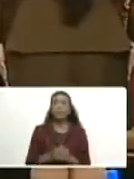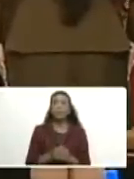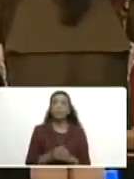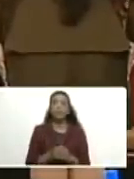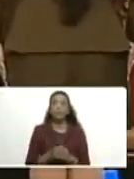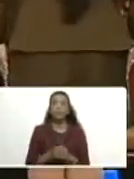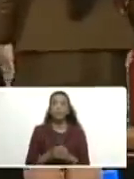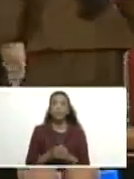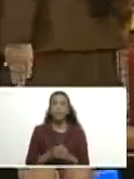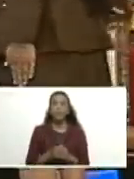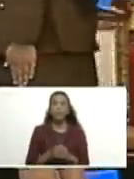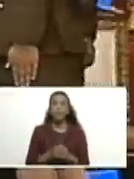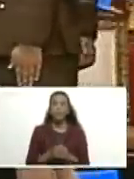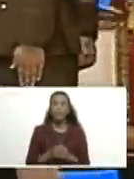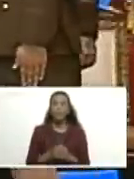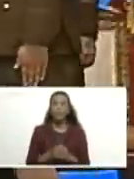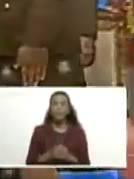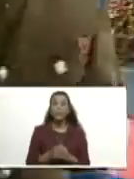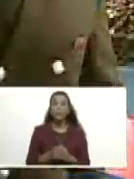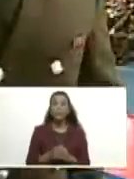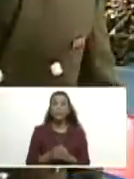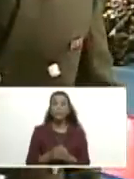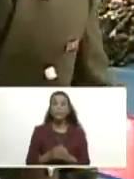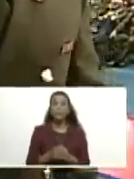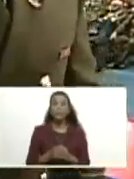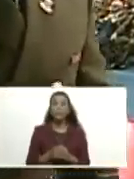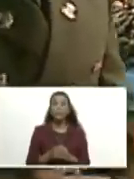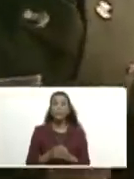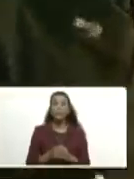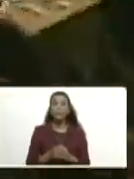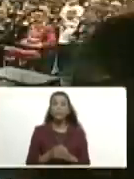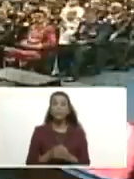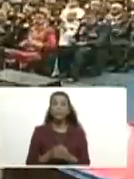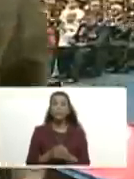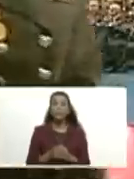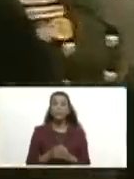la izquierda. De frente.